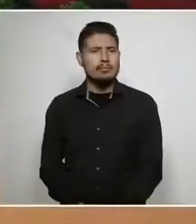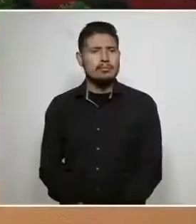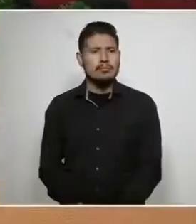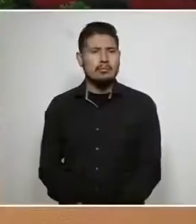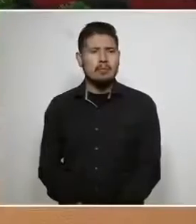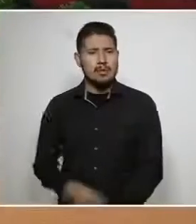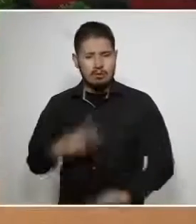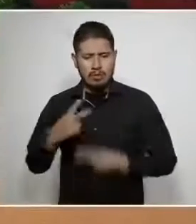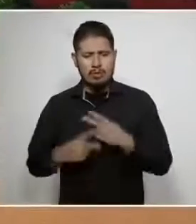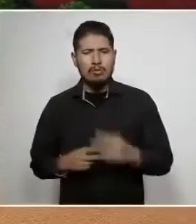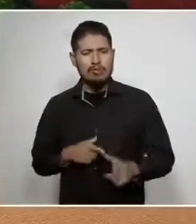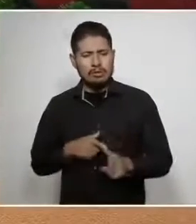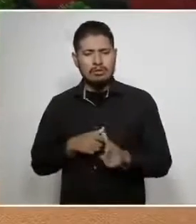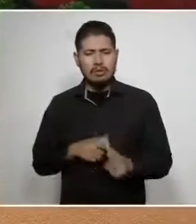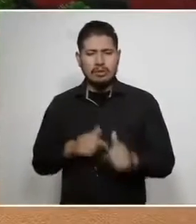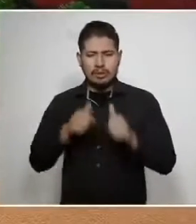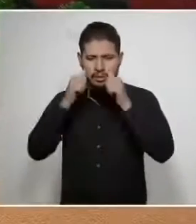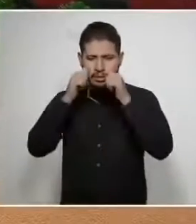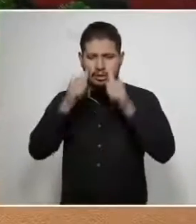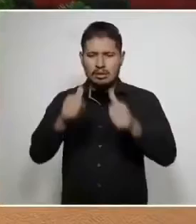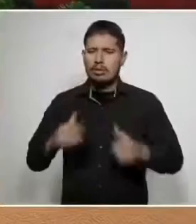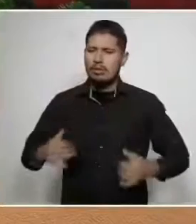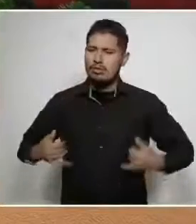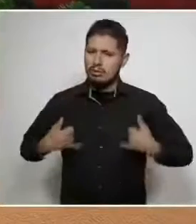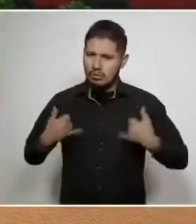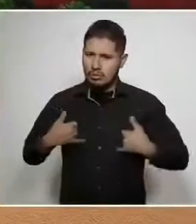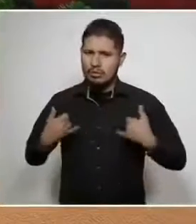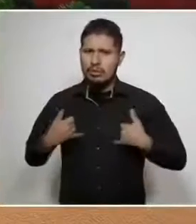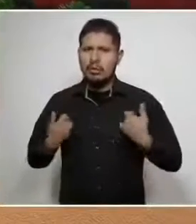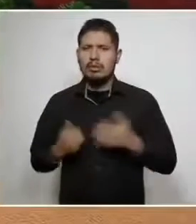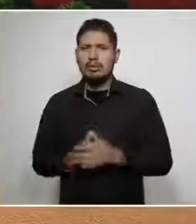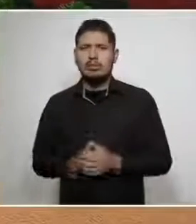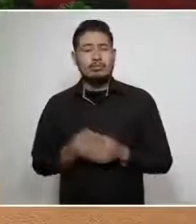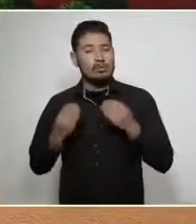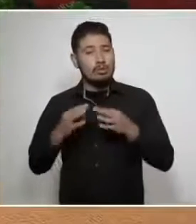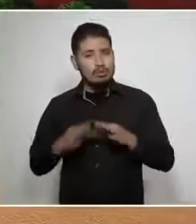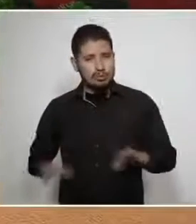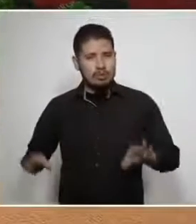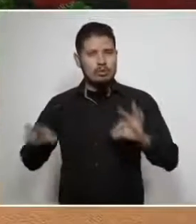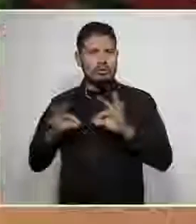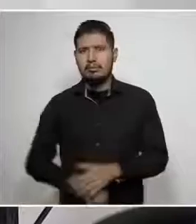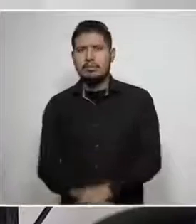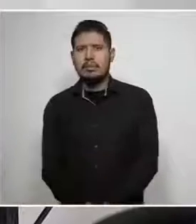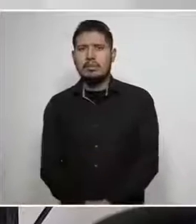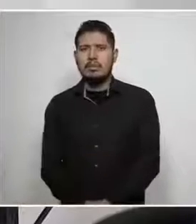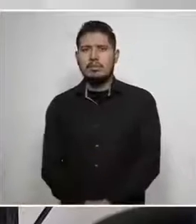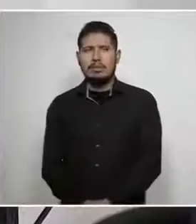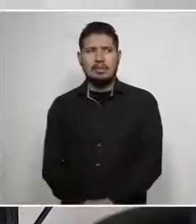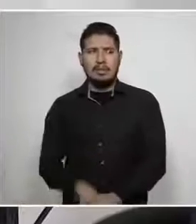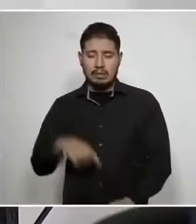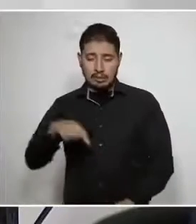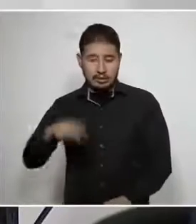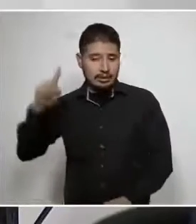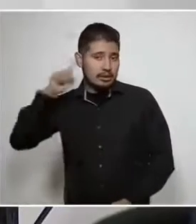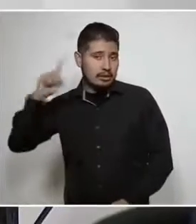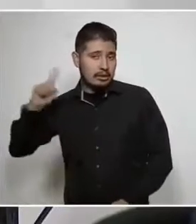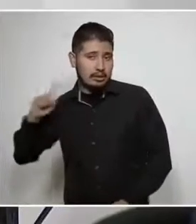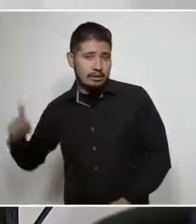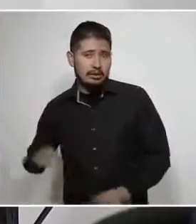Vamos a seguir atendiendo a los jóvenes, que eso es muy importante. Aquí en